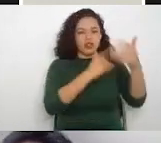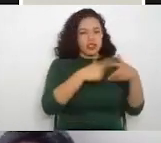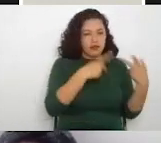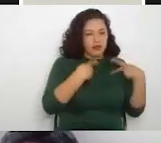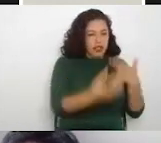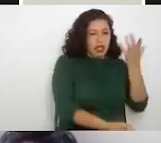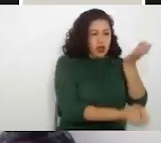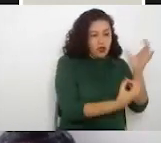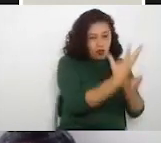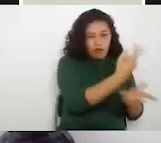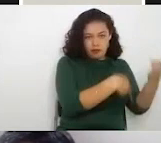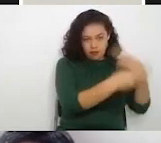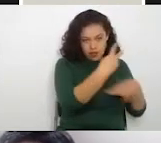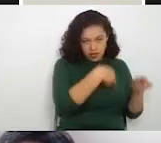hoy